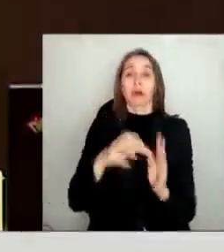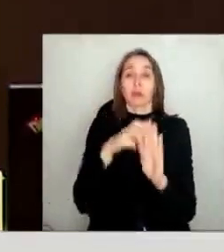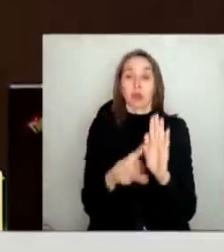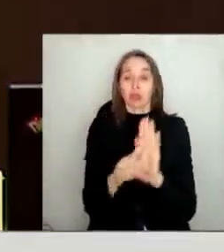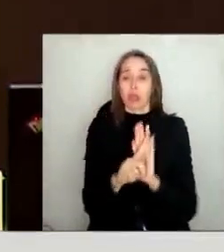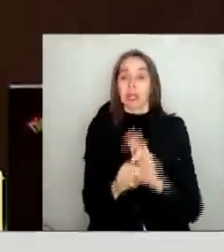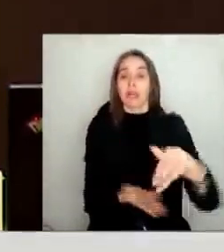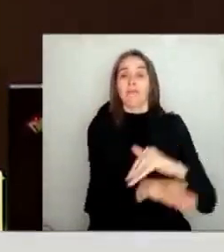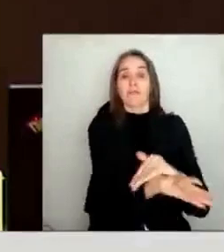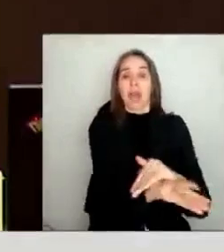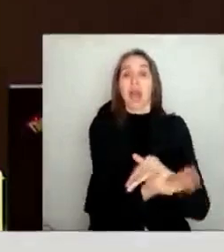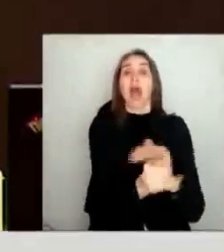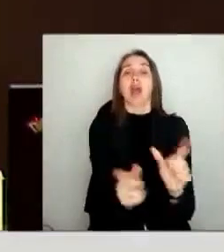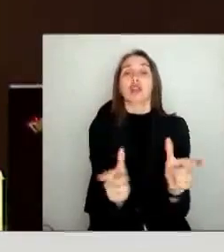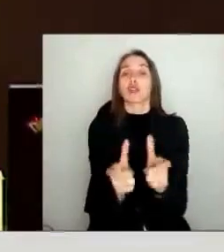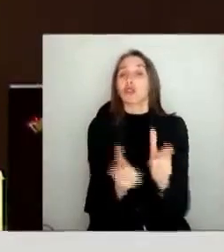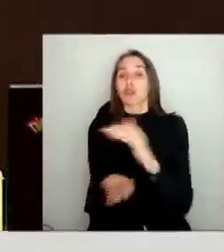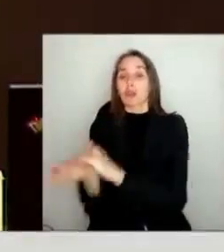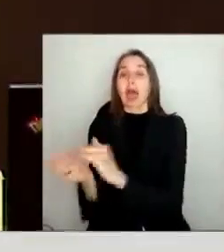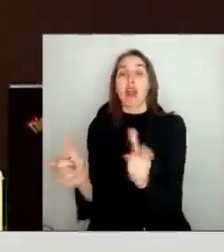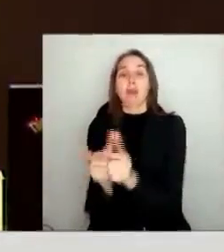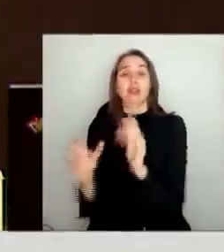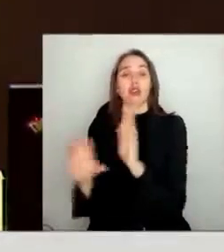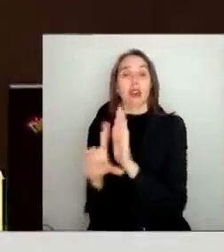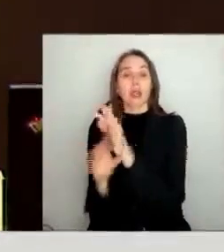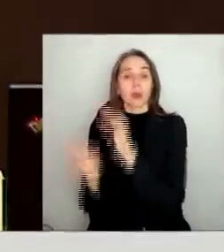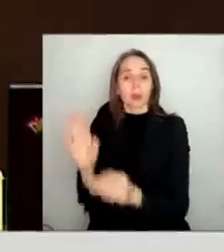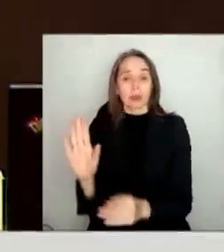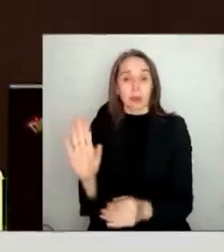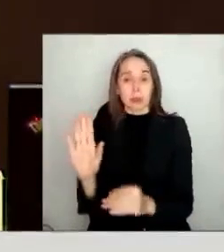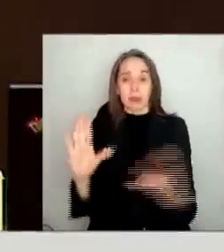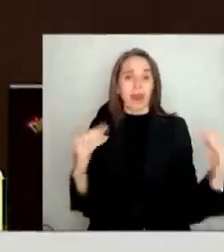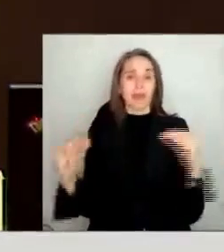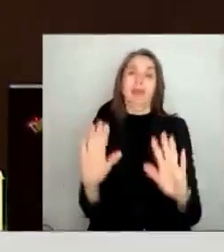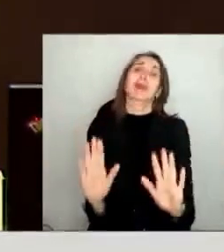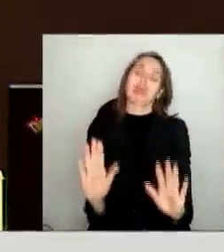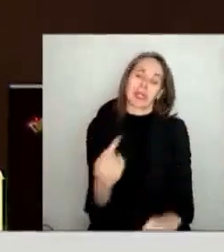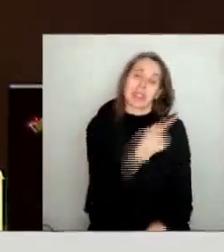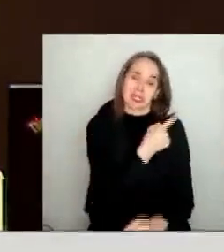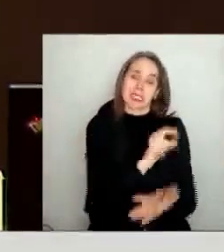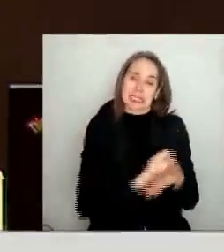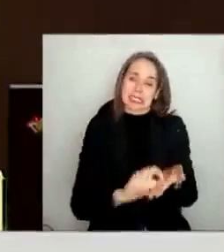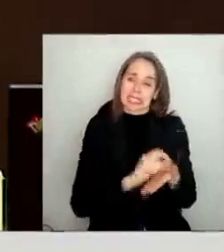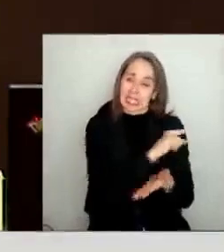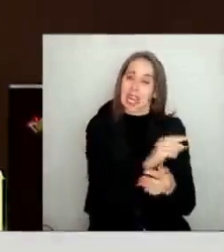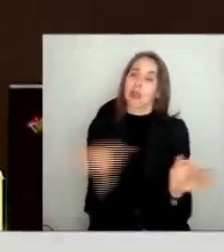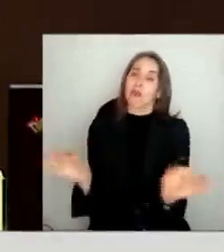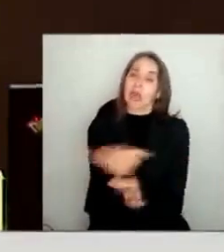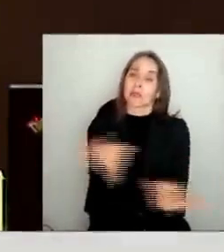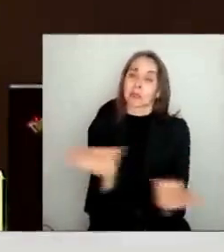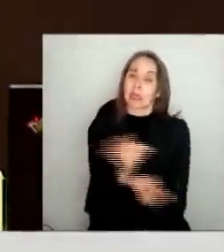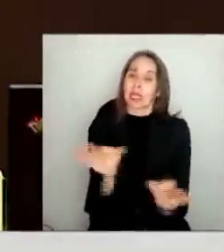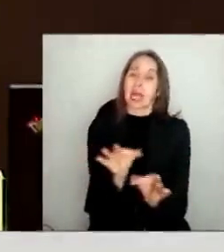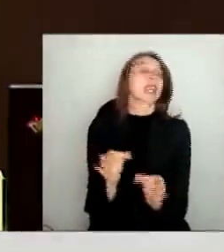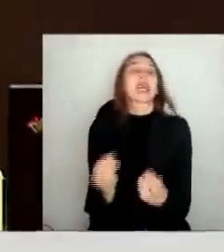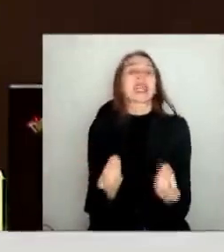de Constitución para poder a ver le voy a pedir al secretario que pueda explicar lo que acabamos de